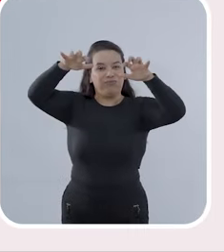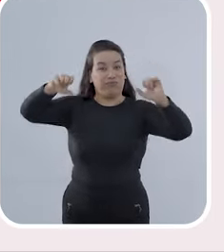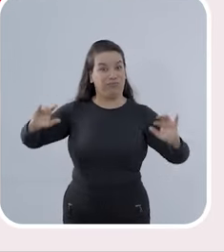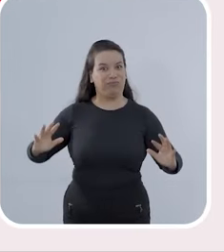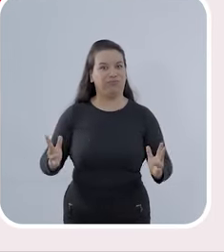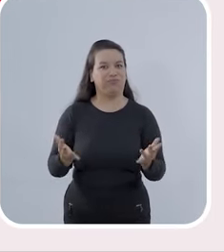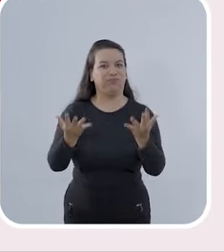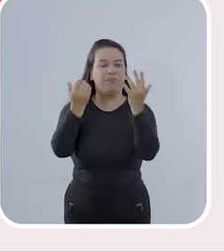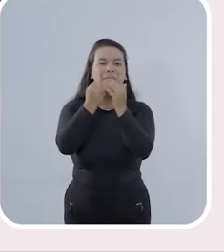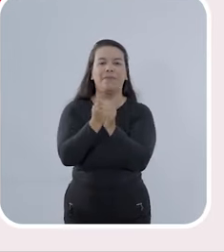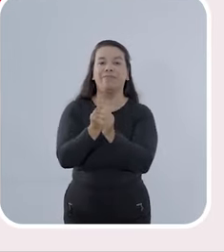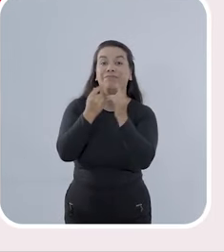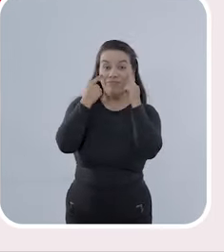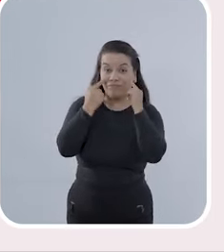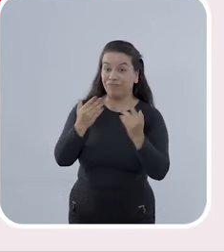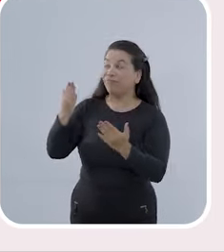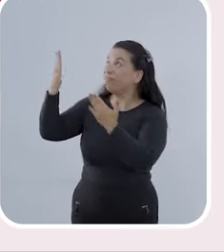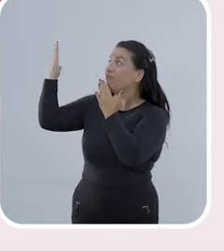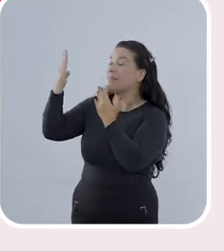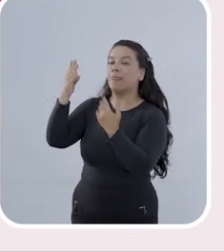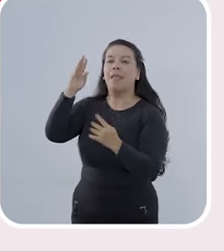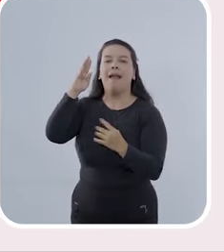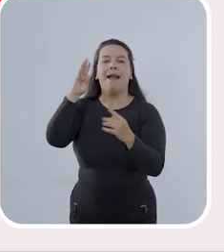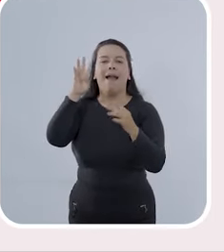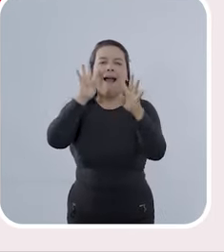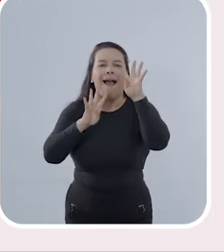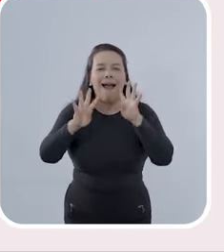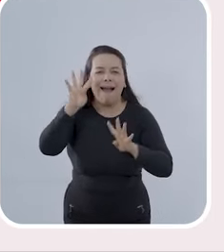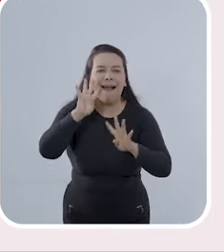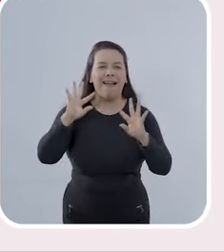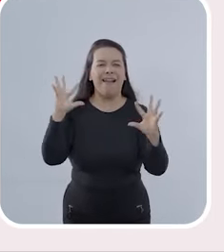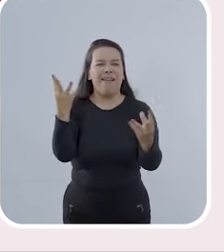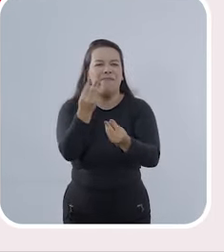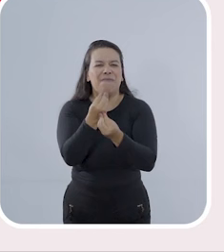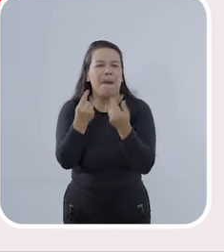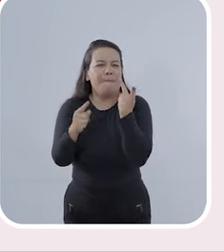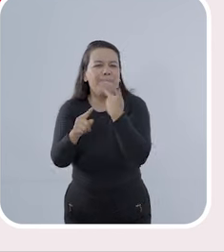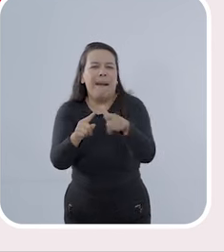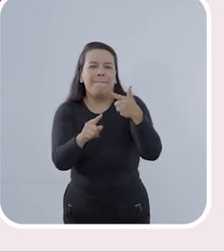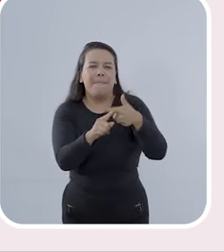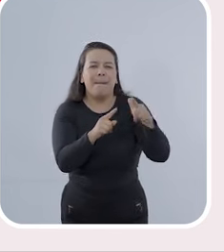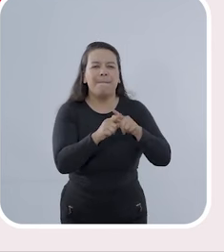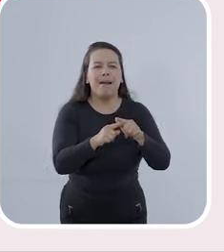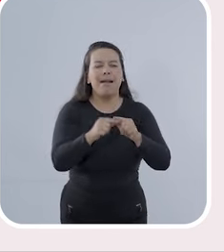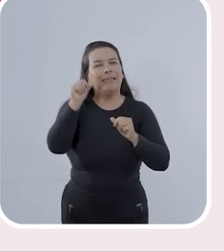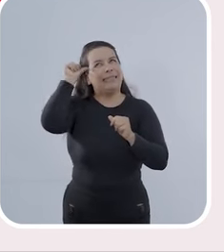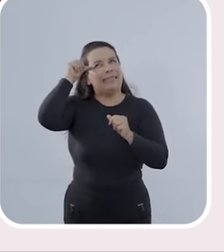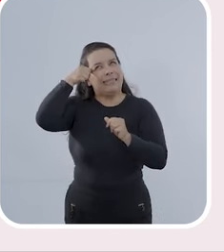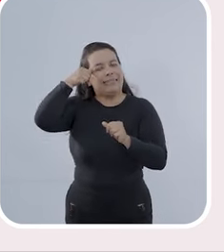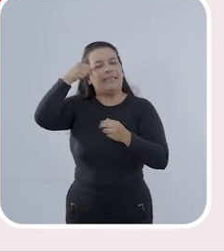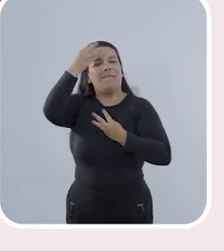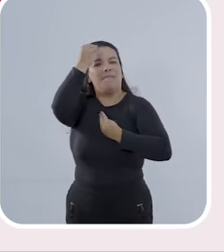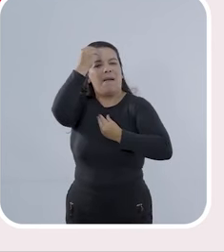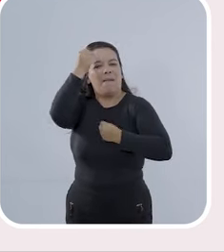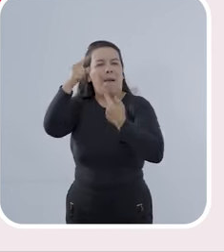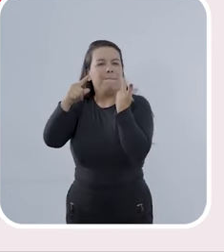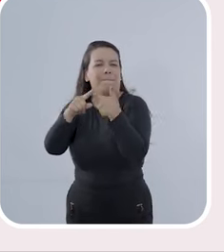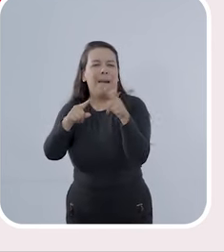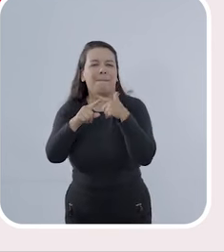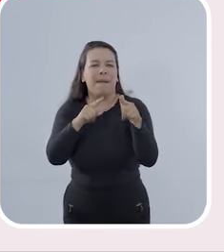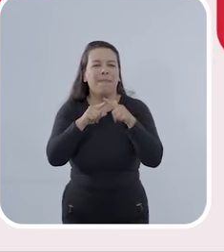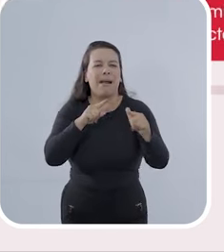simbólicamente valores de memoria con activaciones en el espacio. Y la interacción del viaducto del metro, con los elementos